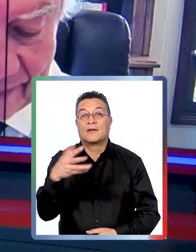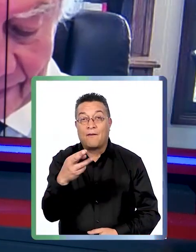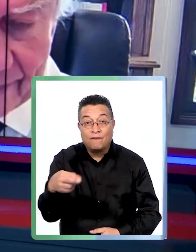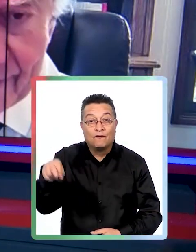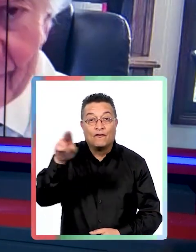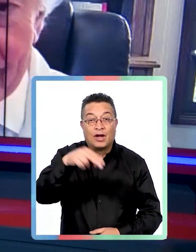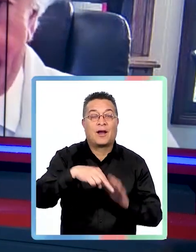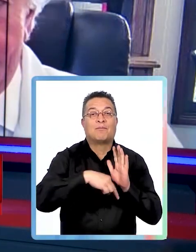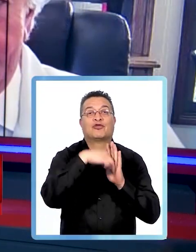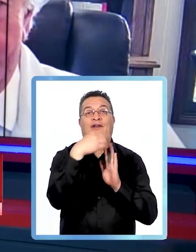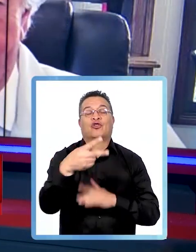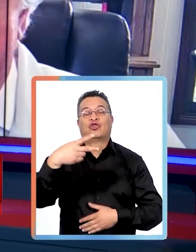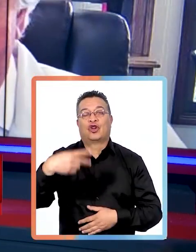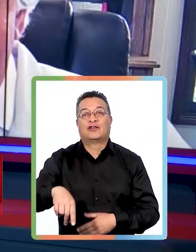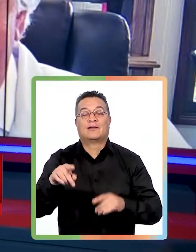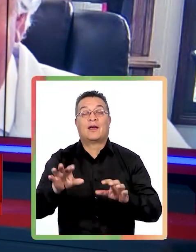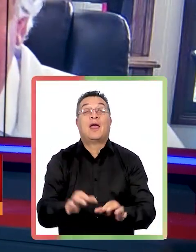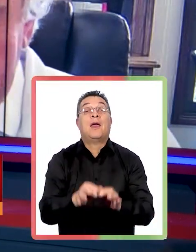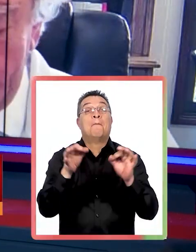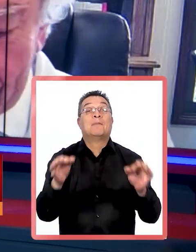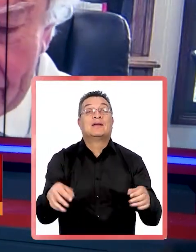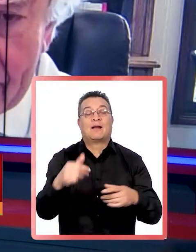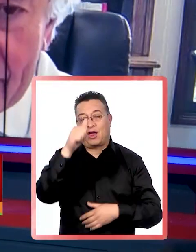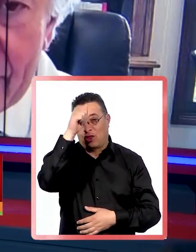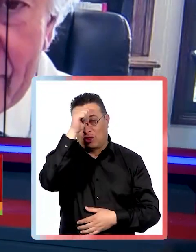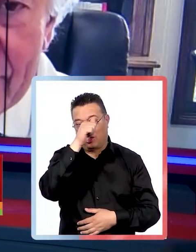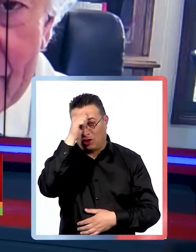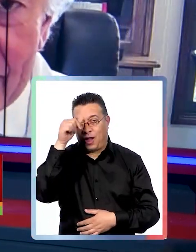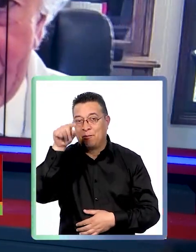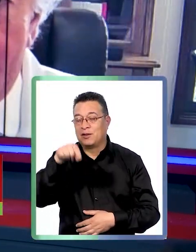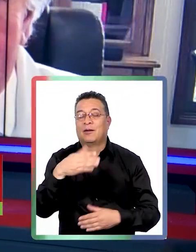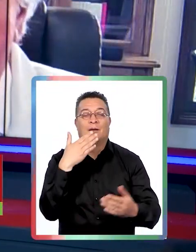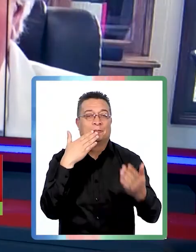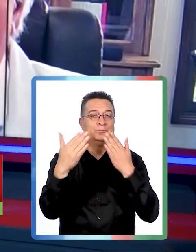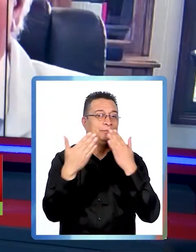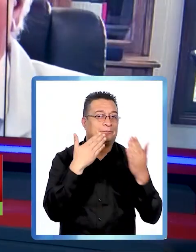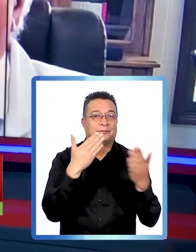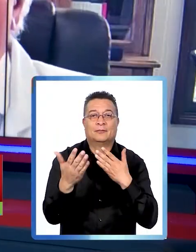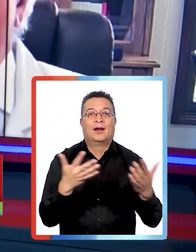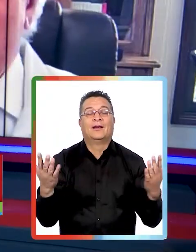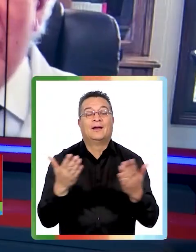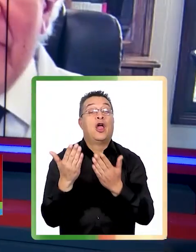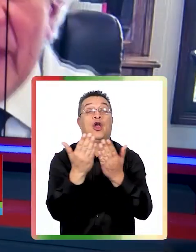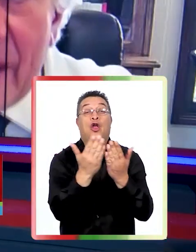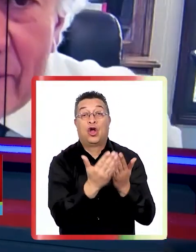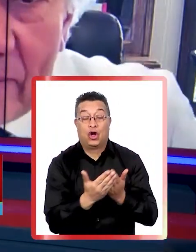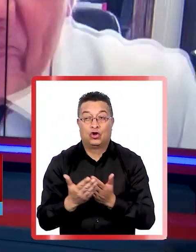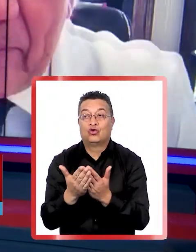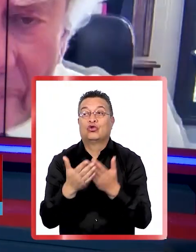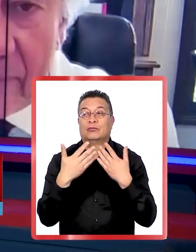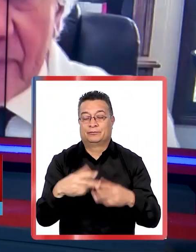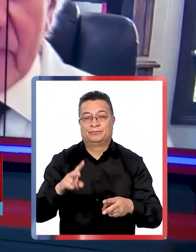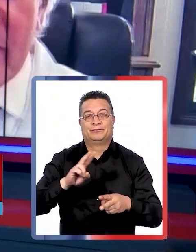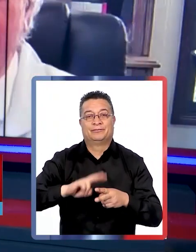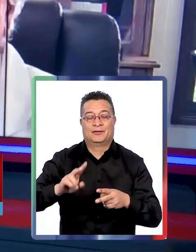Estamos de vuelta aquí en Portavoz Noticias en este especial de domingo, precisamente hablando del estudio realizado por la Universidad de